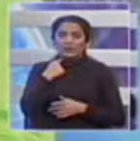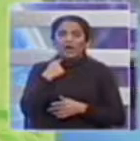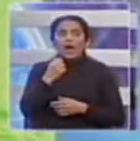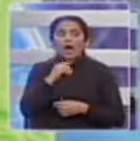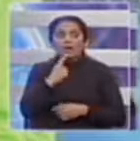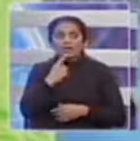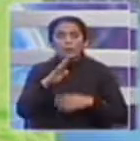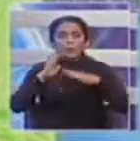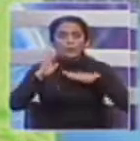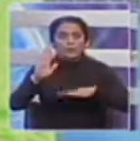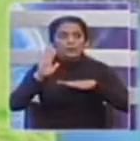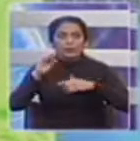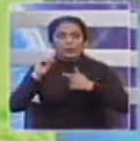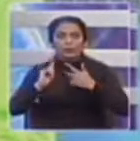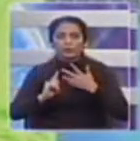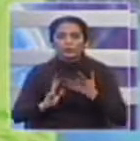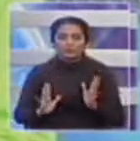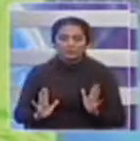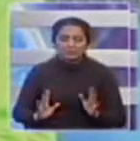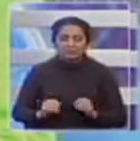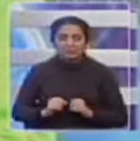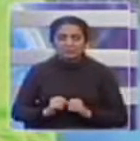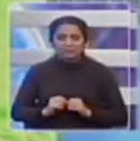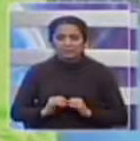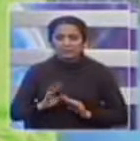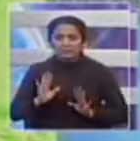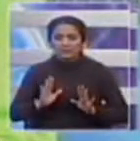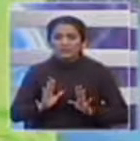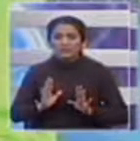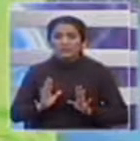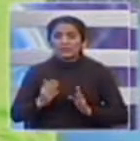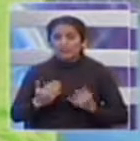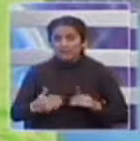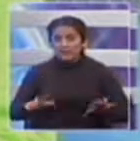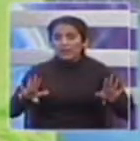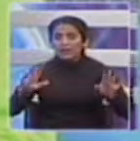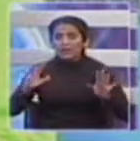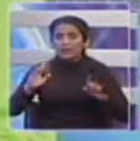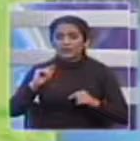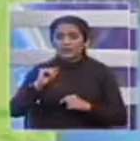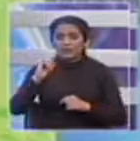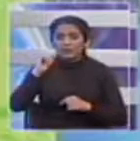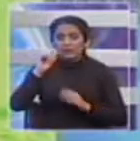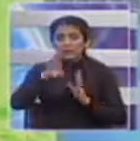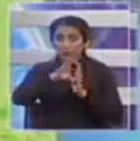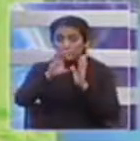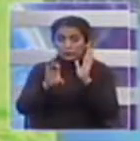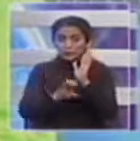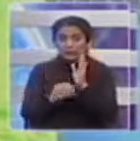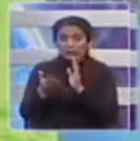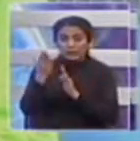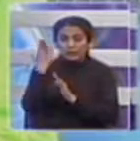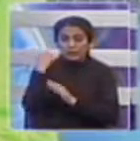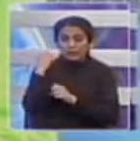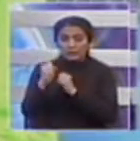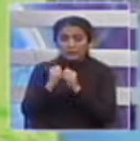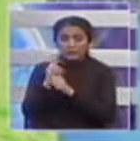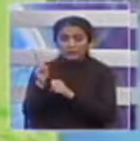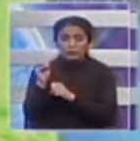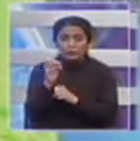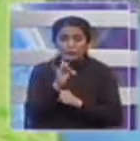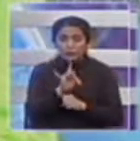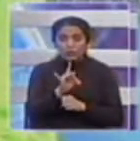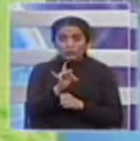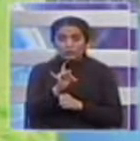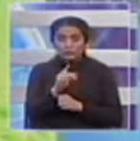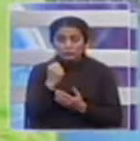nueva constituyente que retroceda en amplios derechos que lo hemos conseguido en nuestra última constitución de Montecristi. Por lo tanto hay que conocer